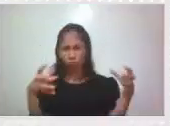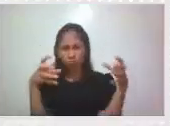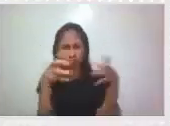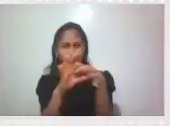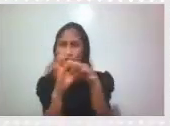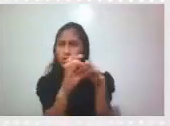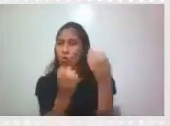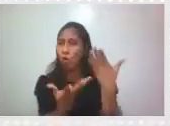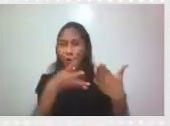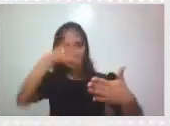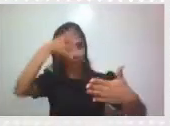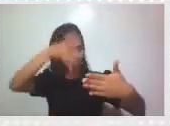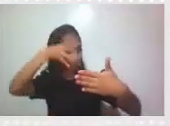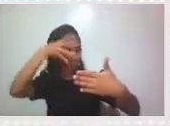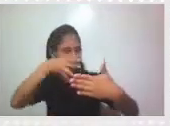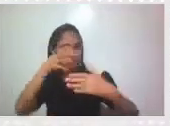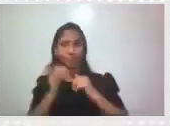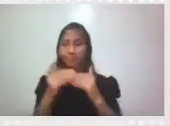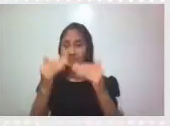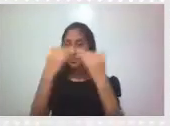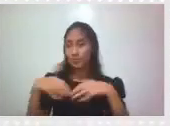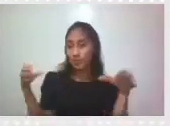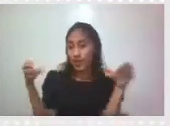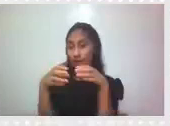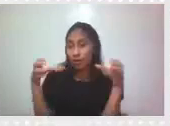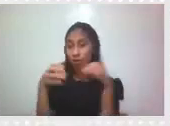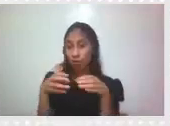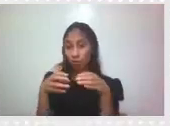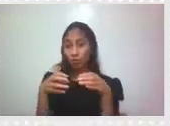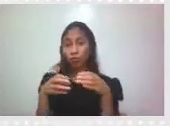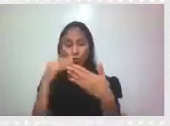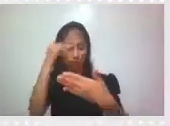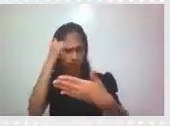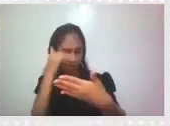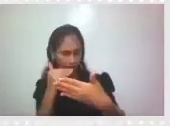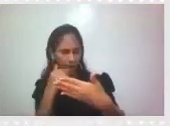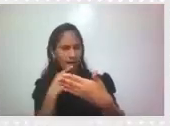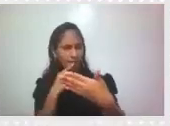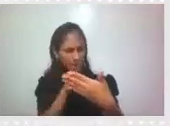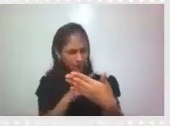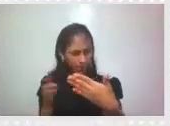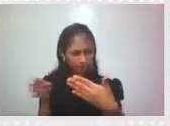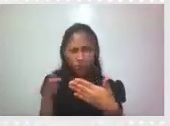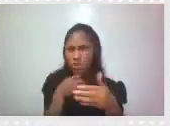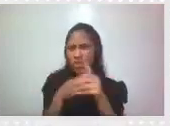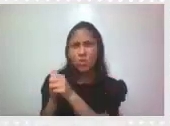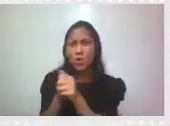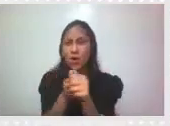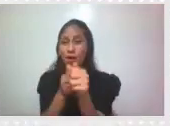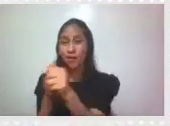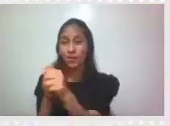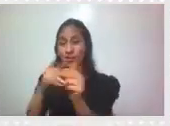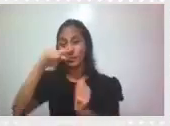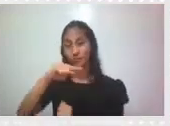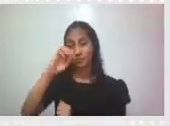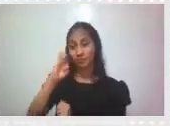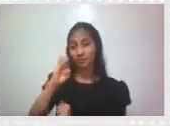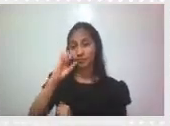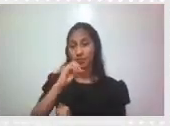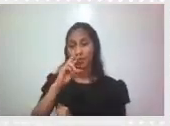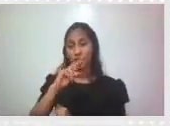estos criterios nos da una orientación geográfica para poder desarrollar nuestras